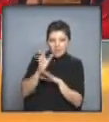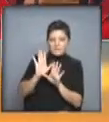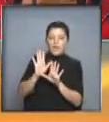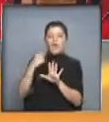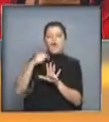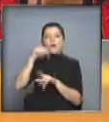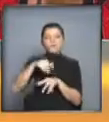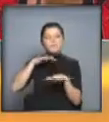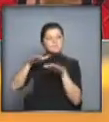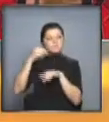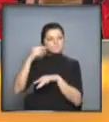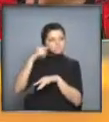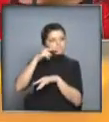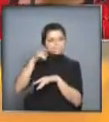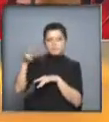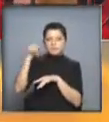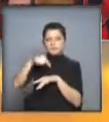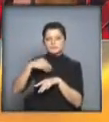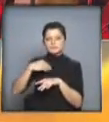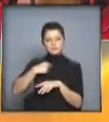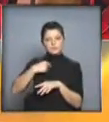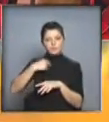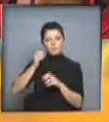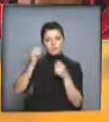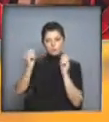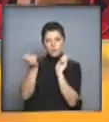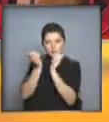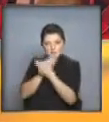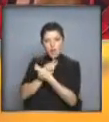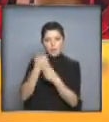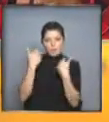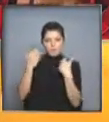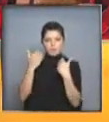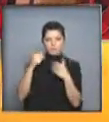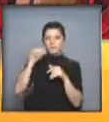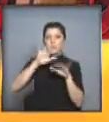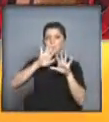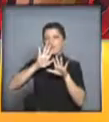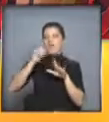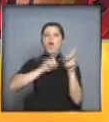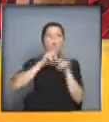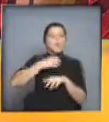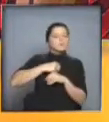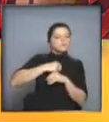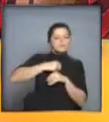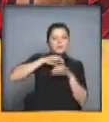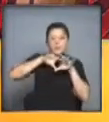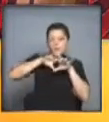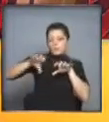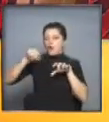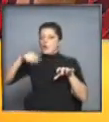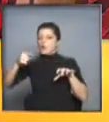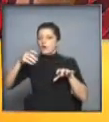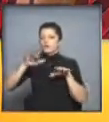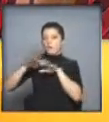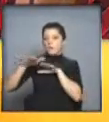ven un contexto donde ellos tienen muchas cosas para transformar. Entonces, no podés separar de que uno lo hace de amor sin el contexto. Claro